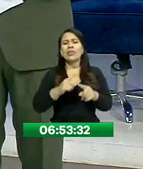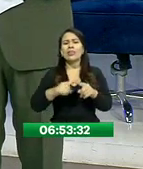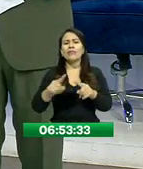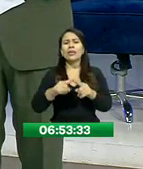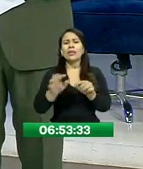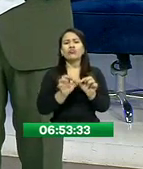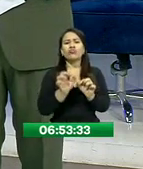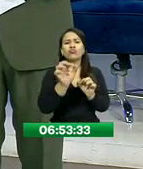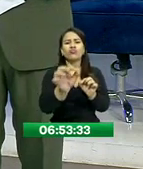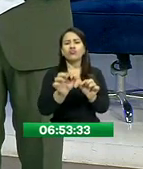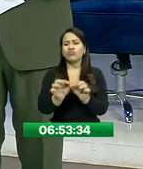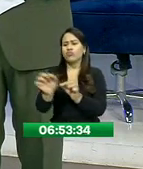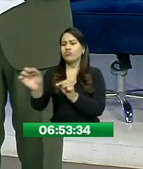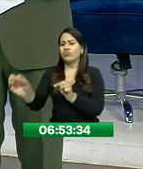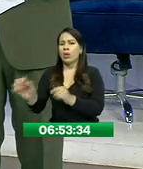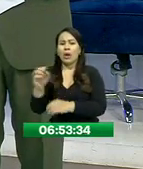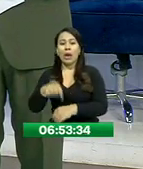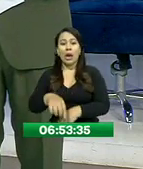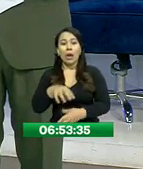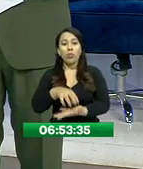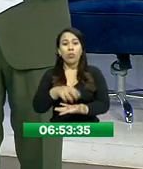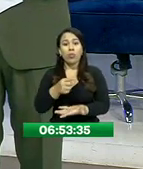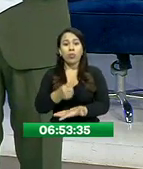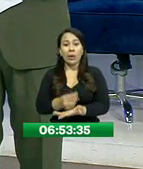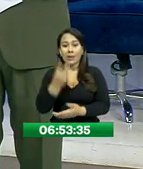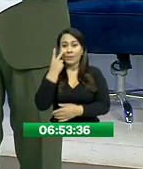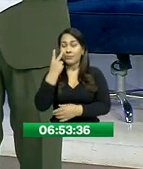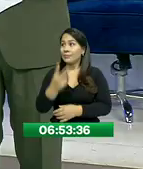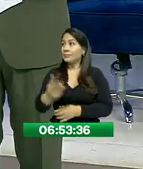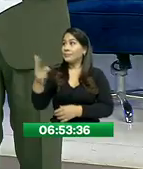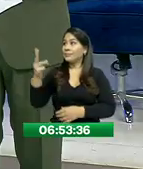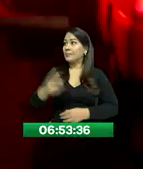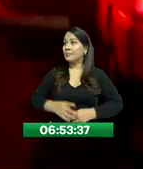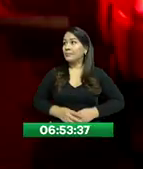diferentes cantones de la provincia del Guayas.